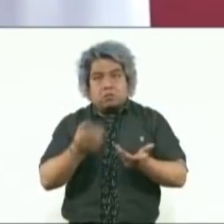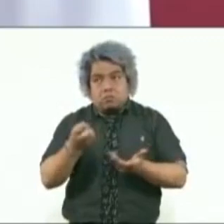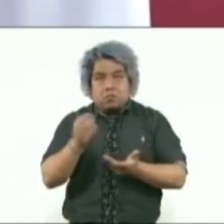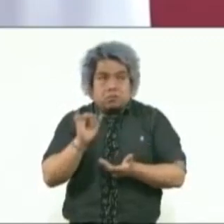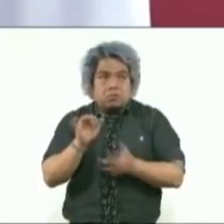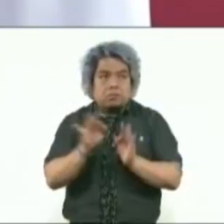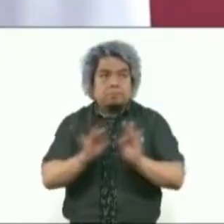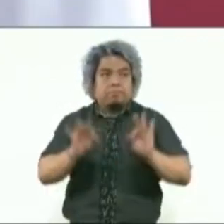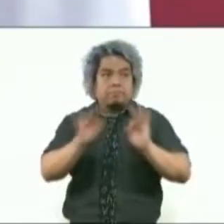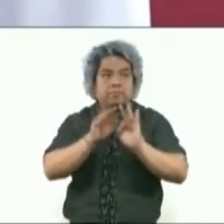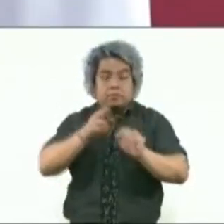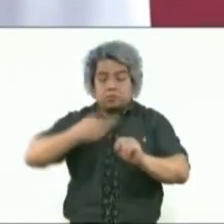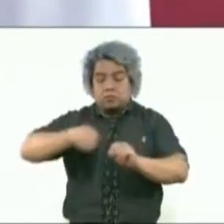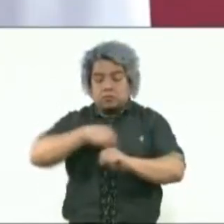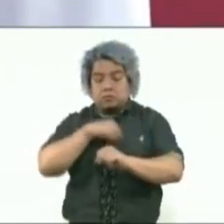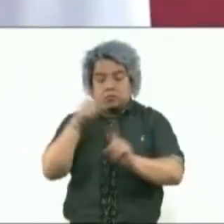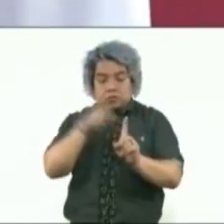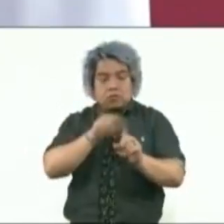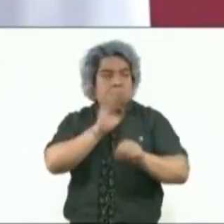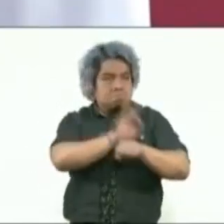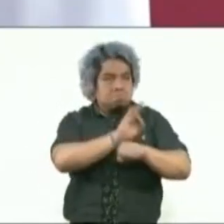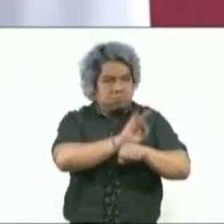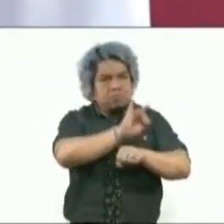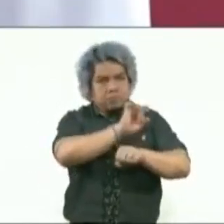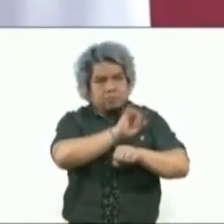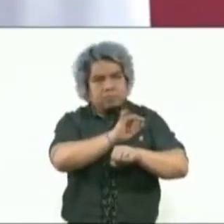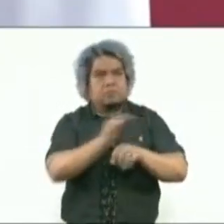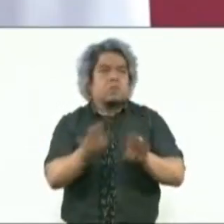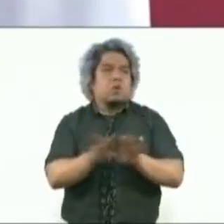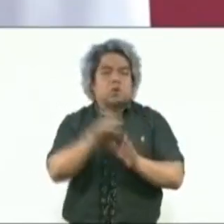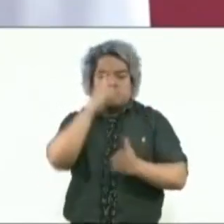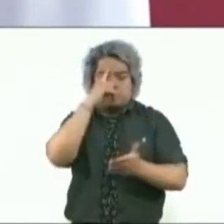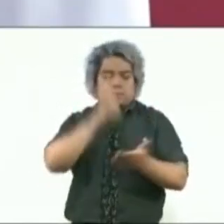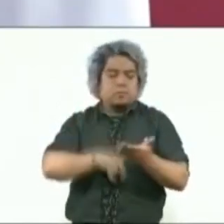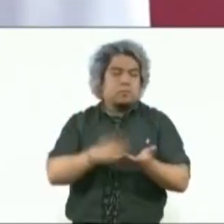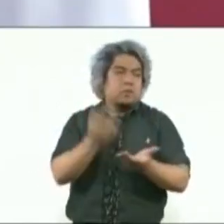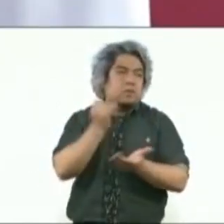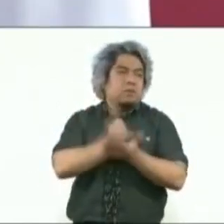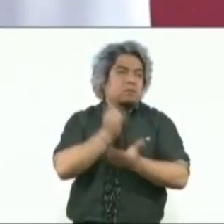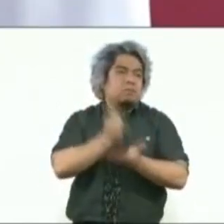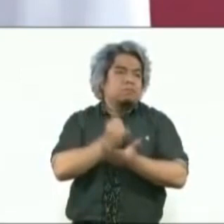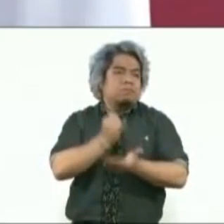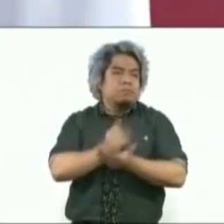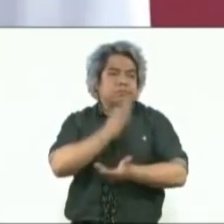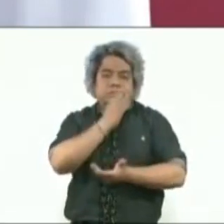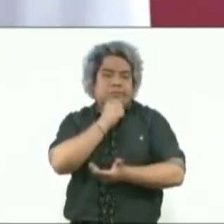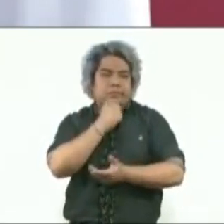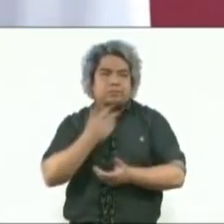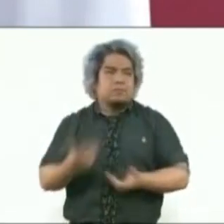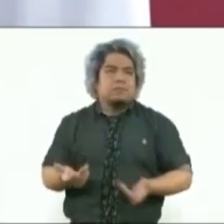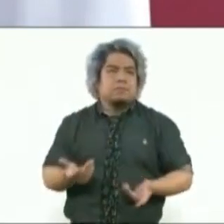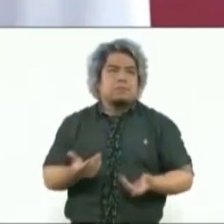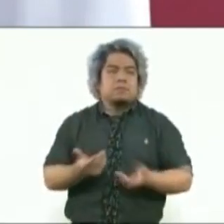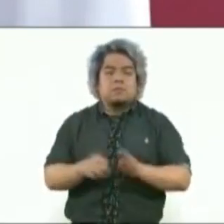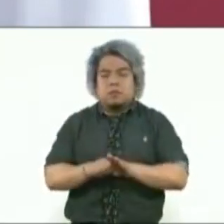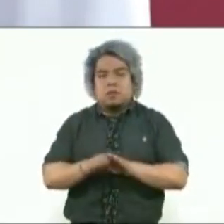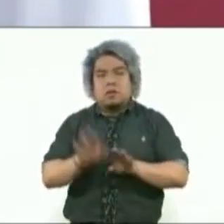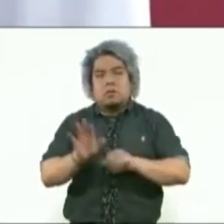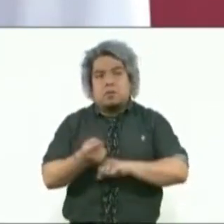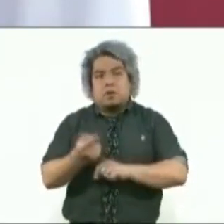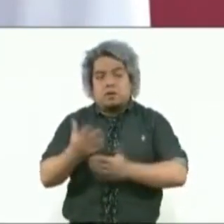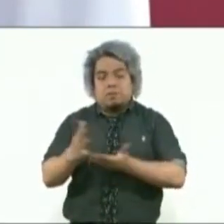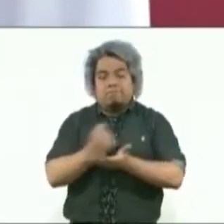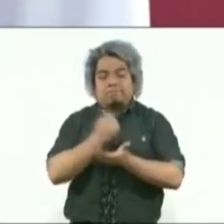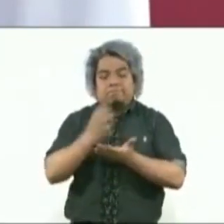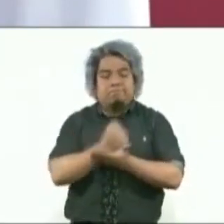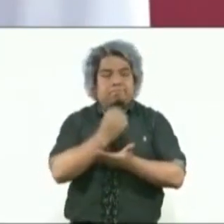defender y no vamos a permitir que se les cargue a ellos este derecho que se está poniendo para estas